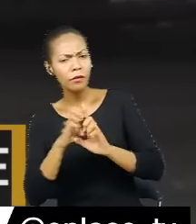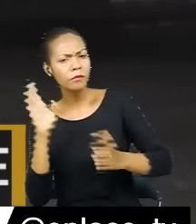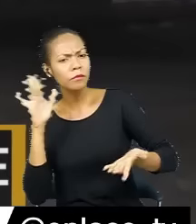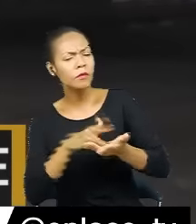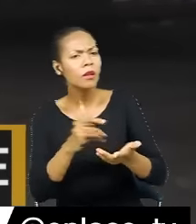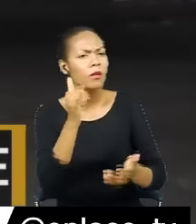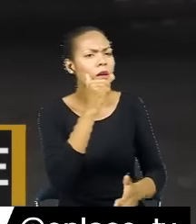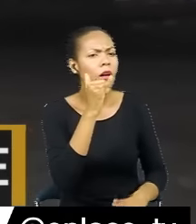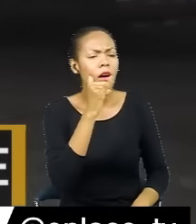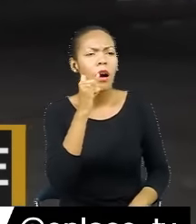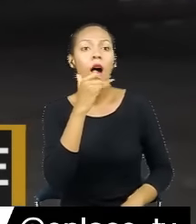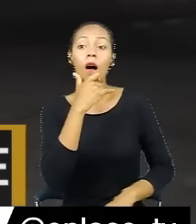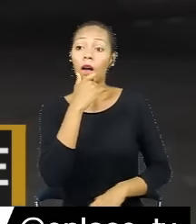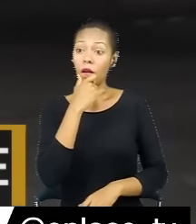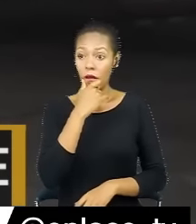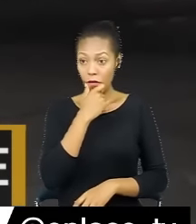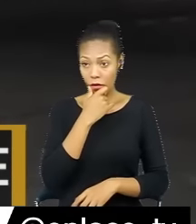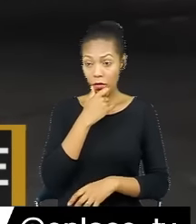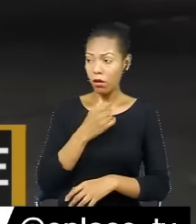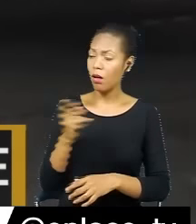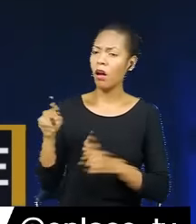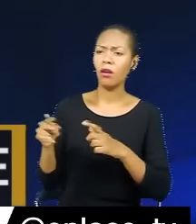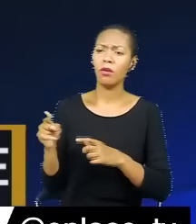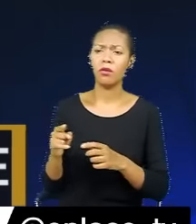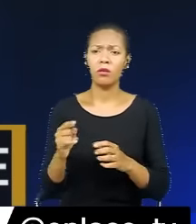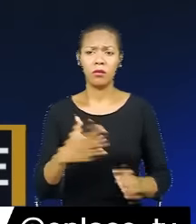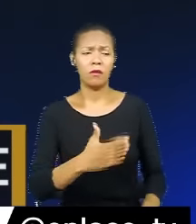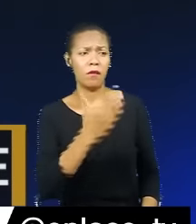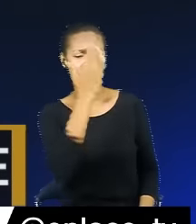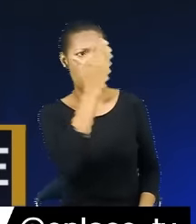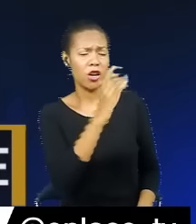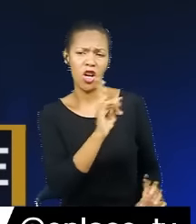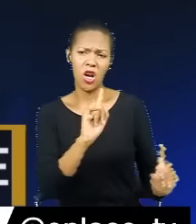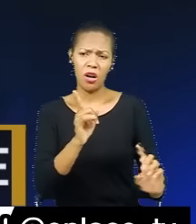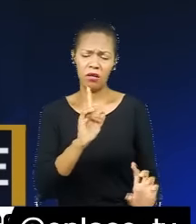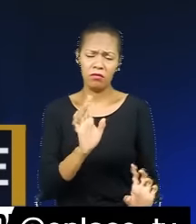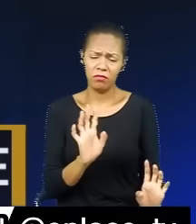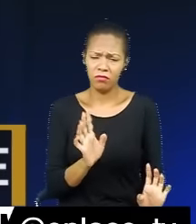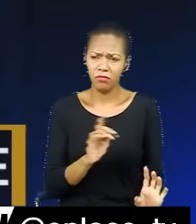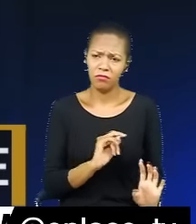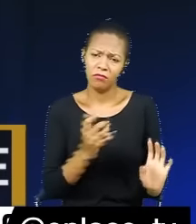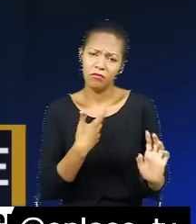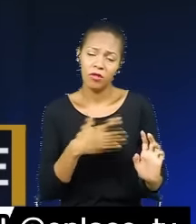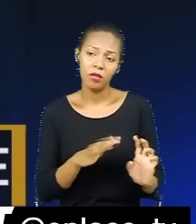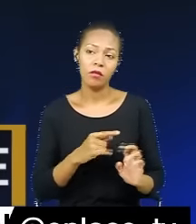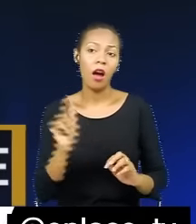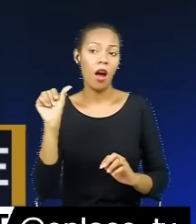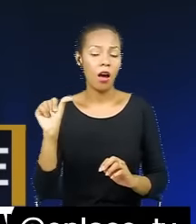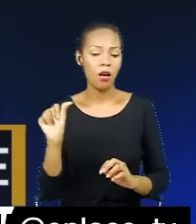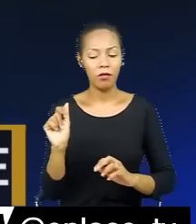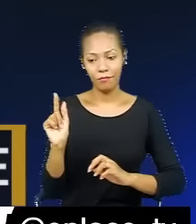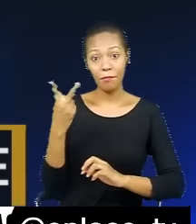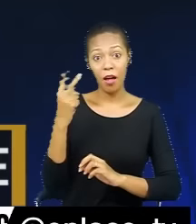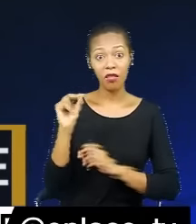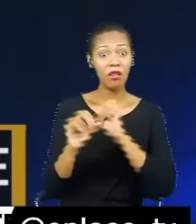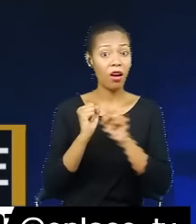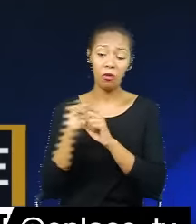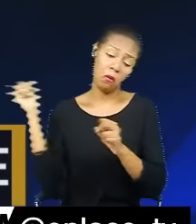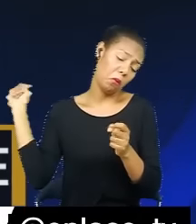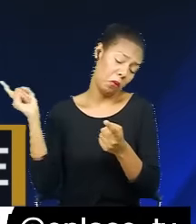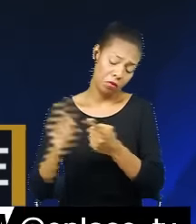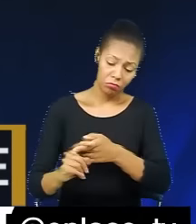fuentes extraoficiales y vecinos que no quisieron hablar en cámaras que Claudia desde hacía más de 20 años tenía al joven en adopción y que con